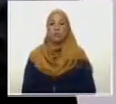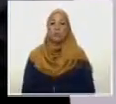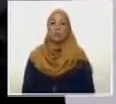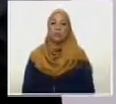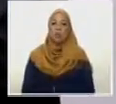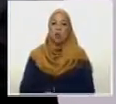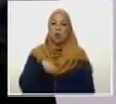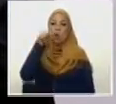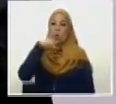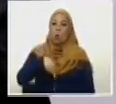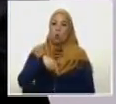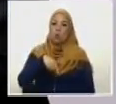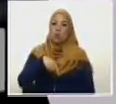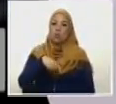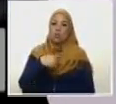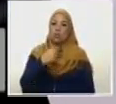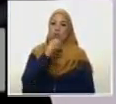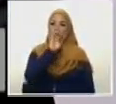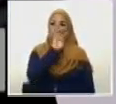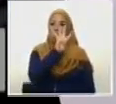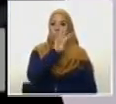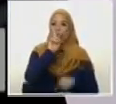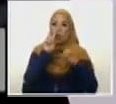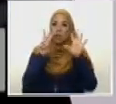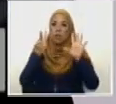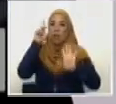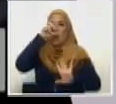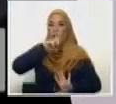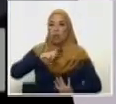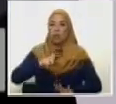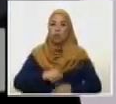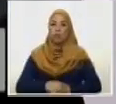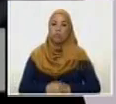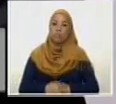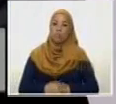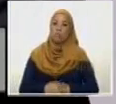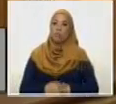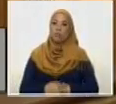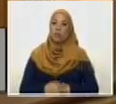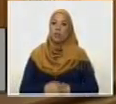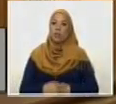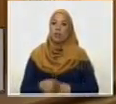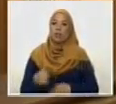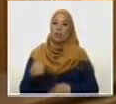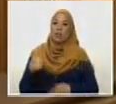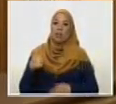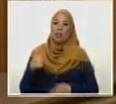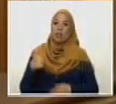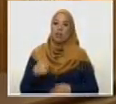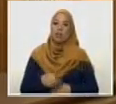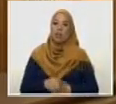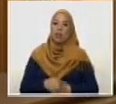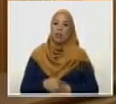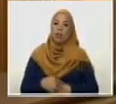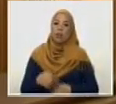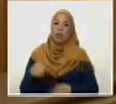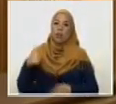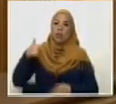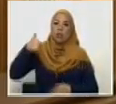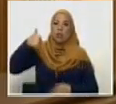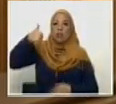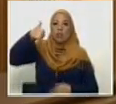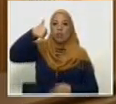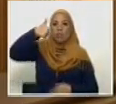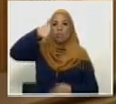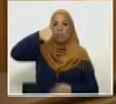hoy se cumplen 47 años de haber sido embestido como